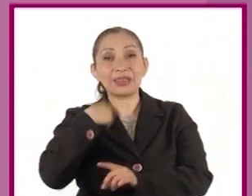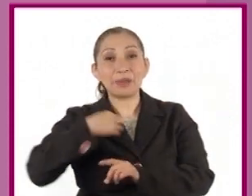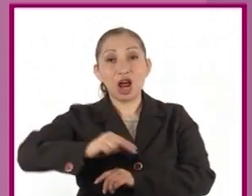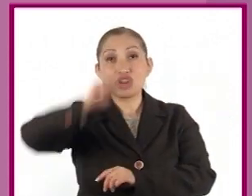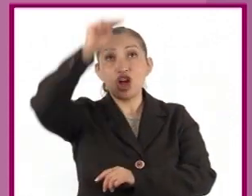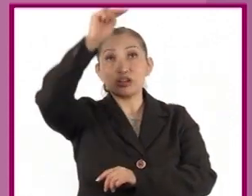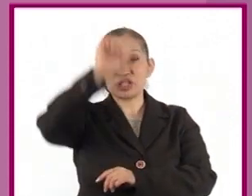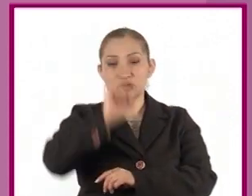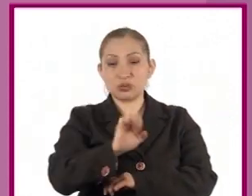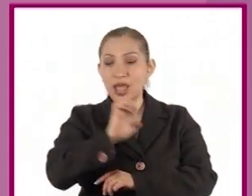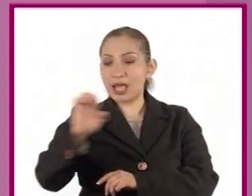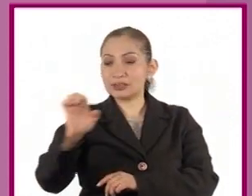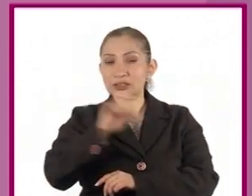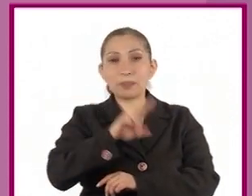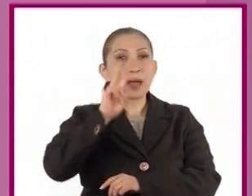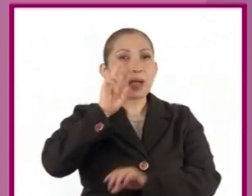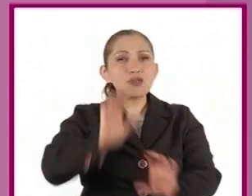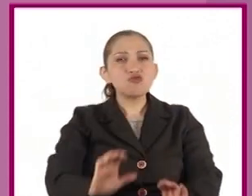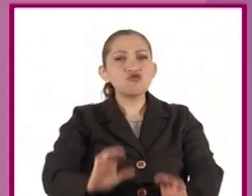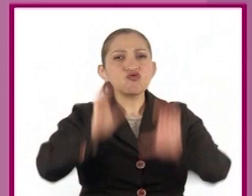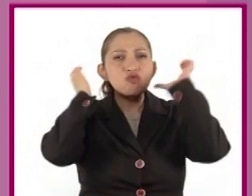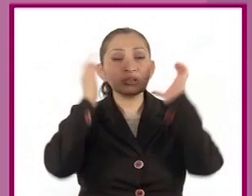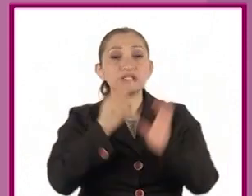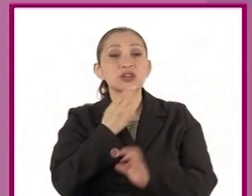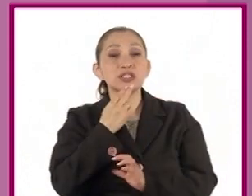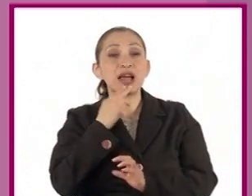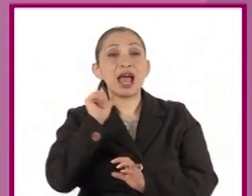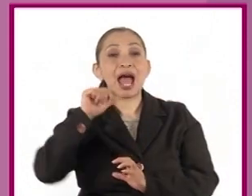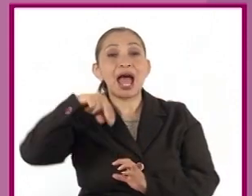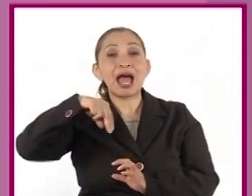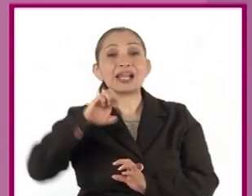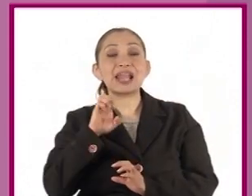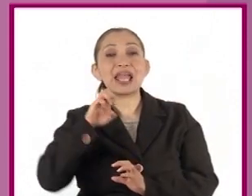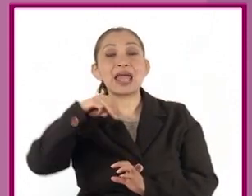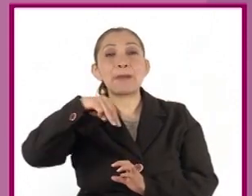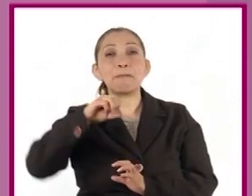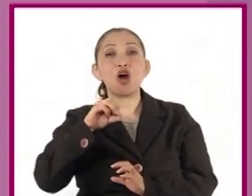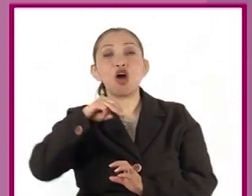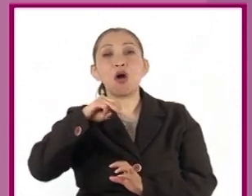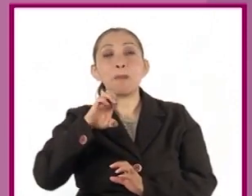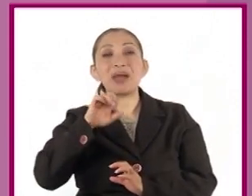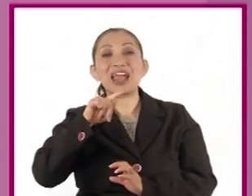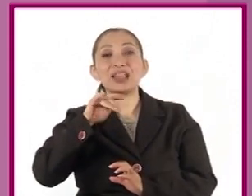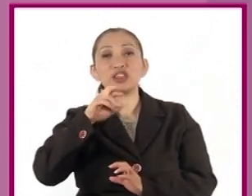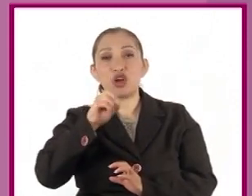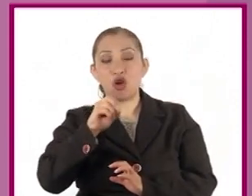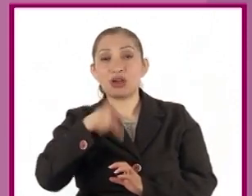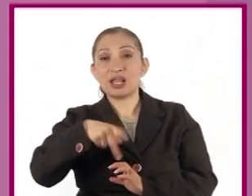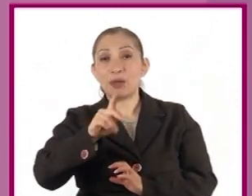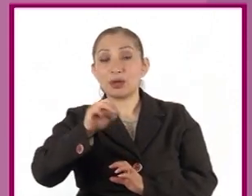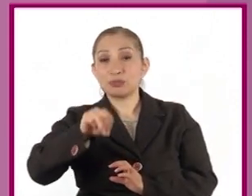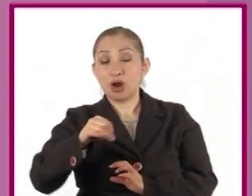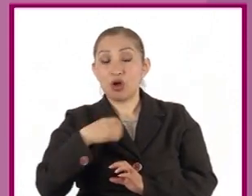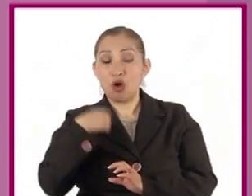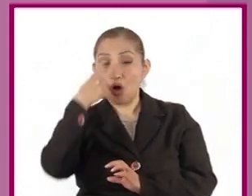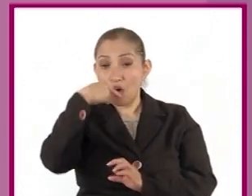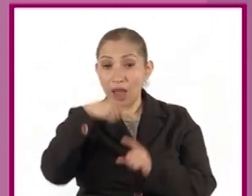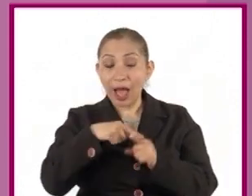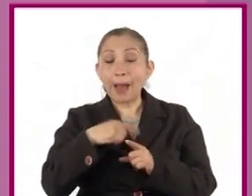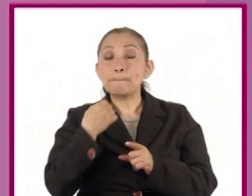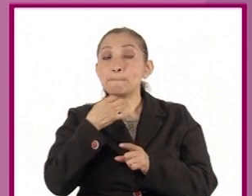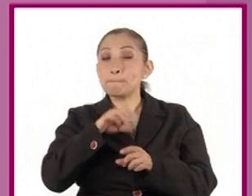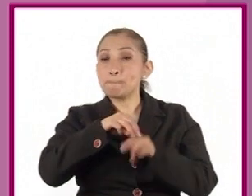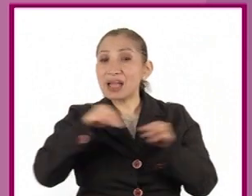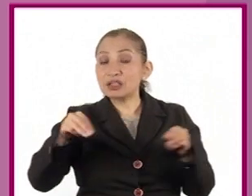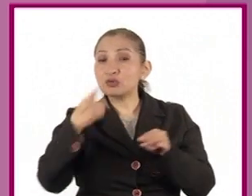cardinales. Para medir la velocidad se usa el anemómetro, ya sea en kilómetros por hora, en metros por segundo o en